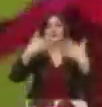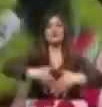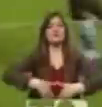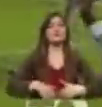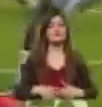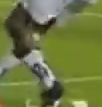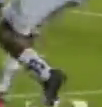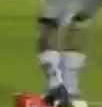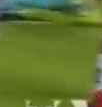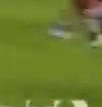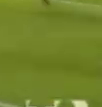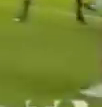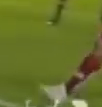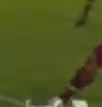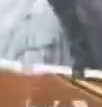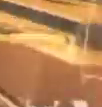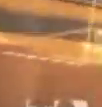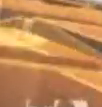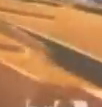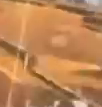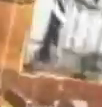Carlos Acoto, 24 horas.